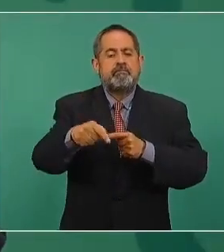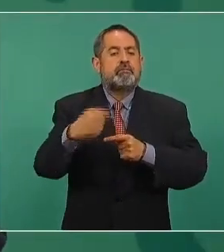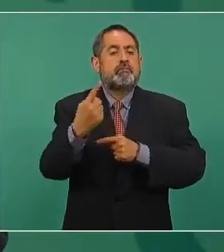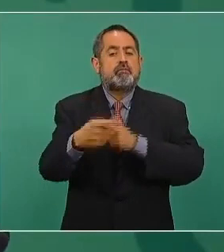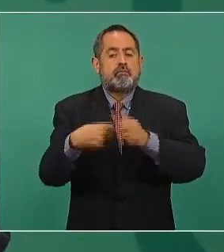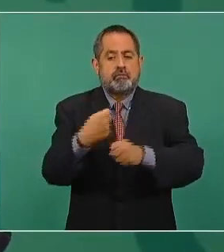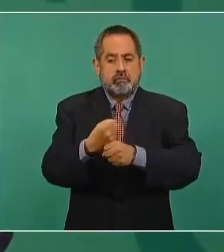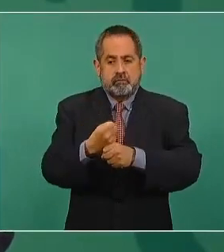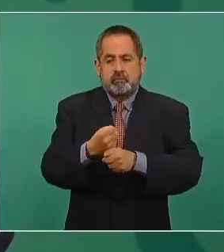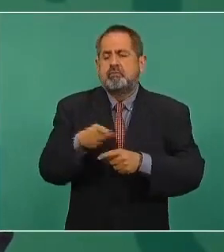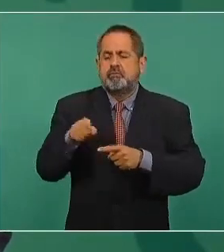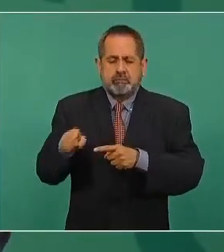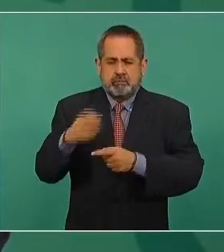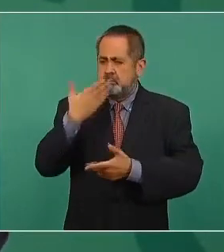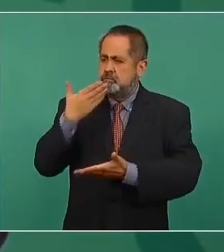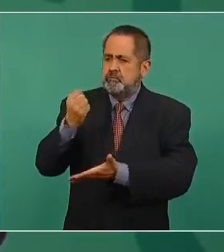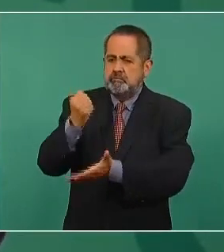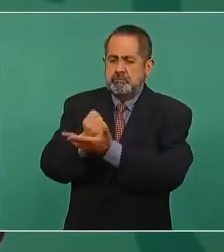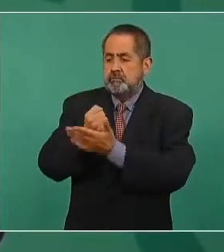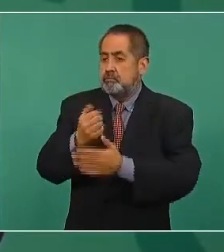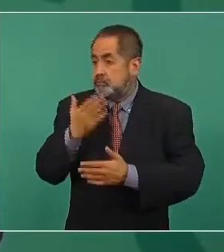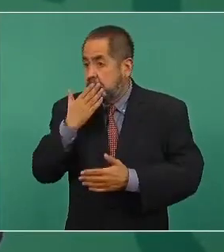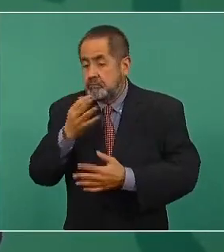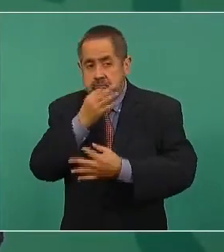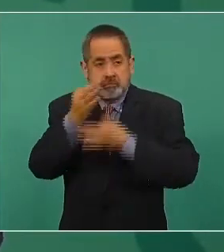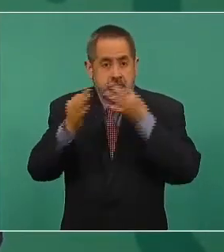Es una muy buena noticia